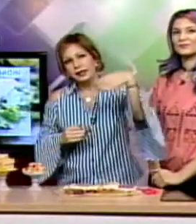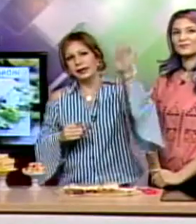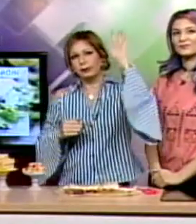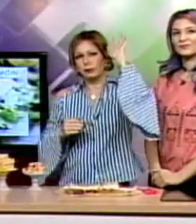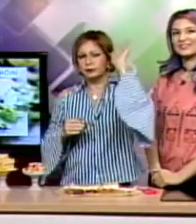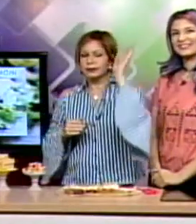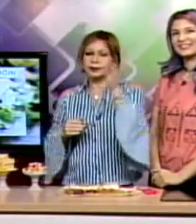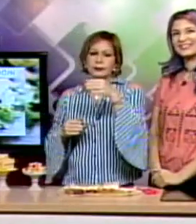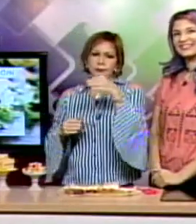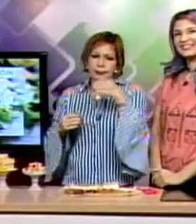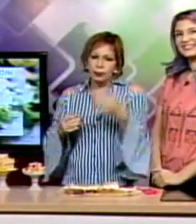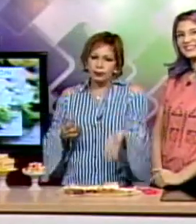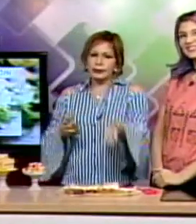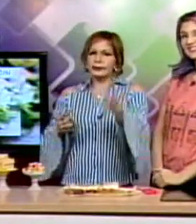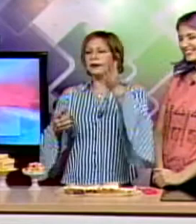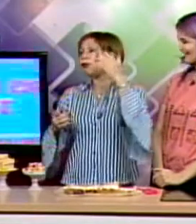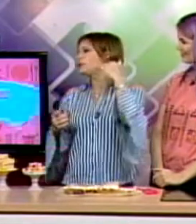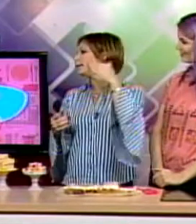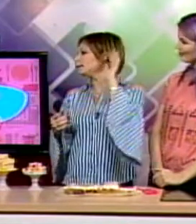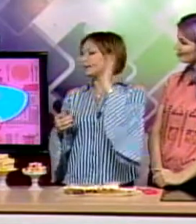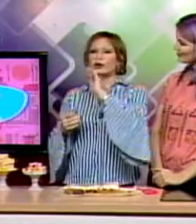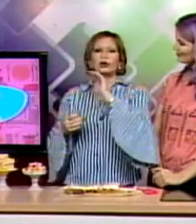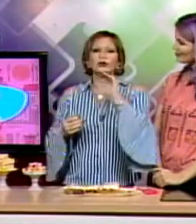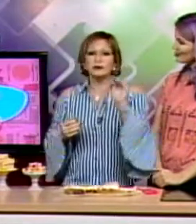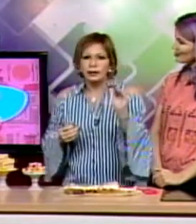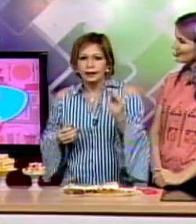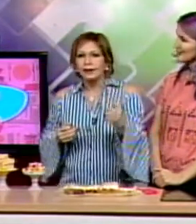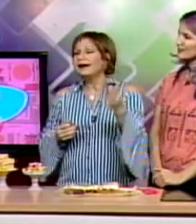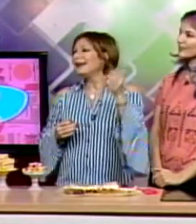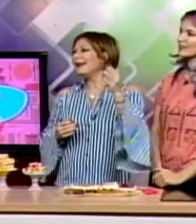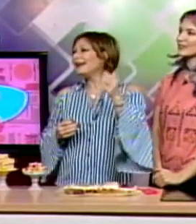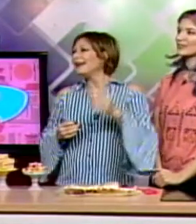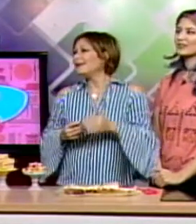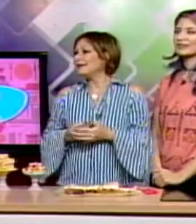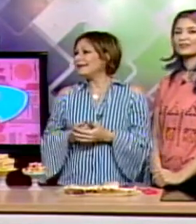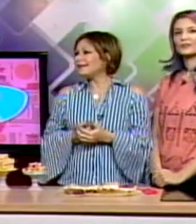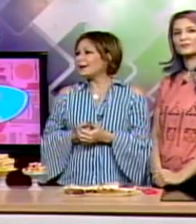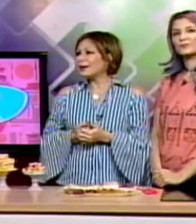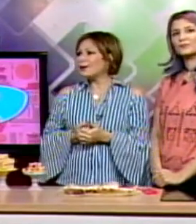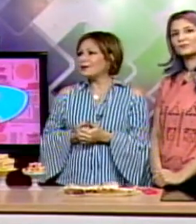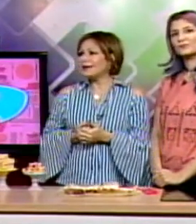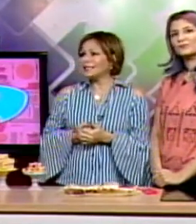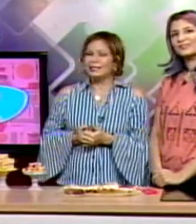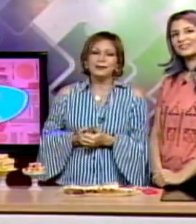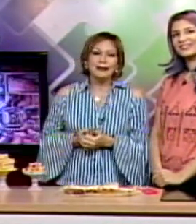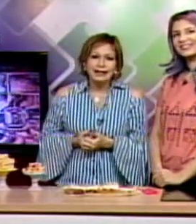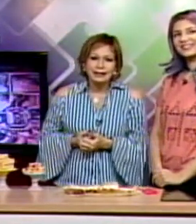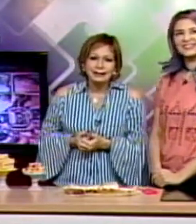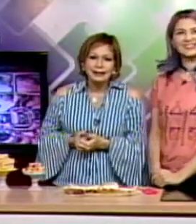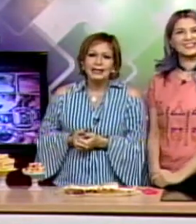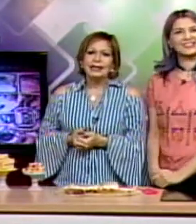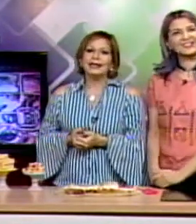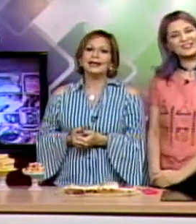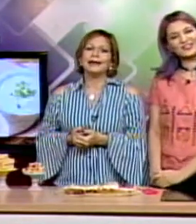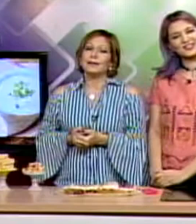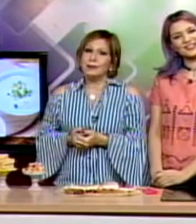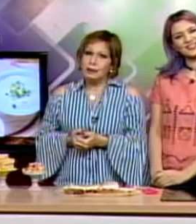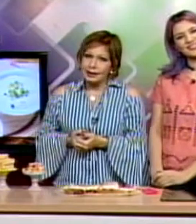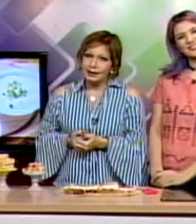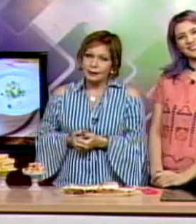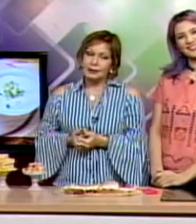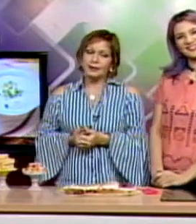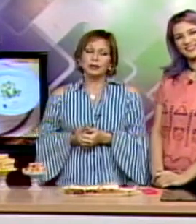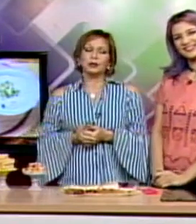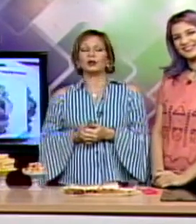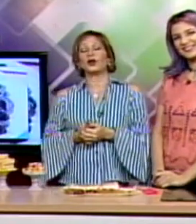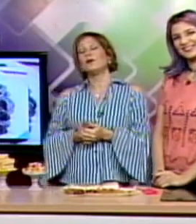que quiera. Pues no, si quiere ver el postre de limón o una lasaña, lo que usted quiera. Y mi Instagram, @viachimarquez, y mi